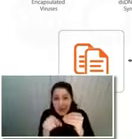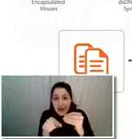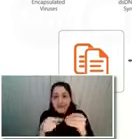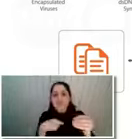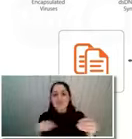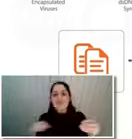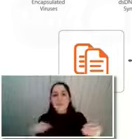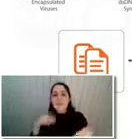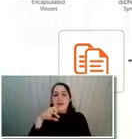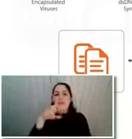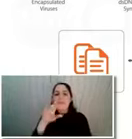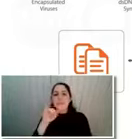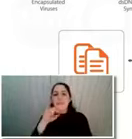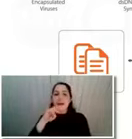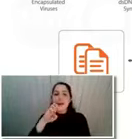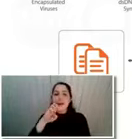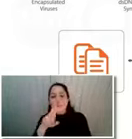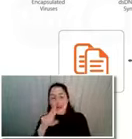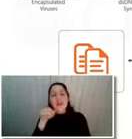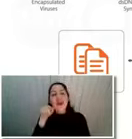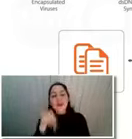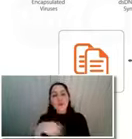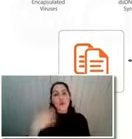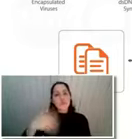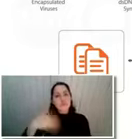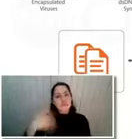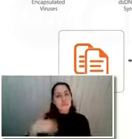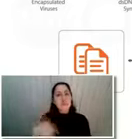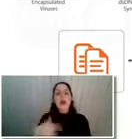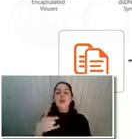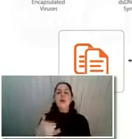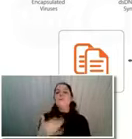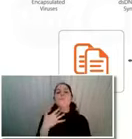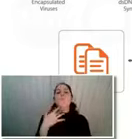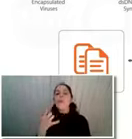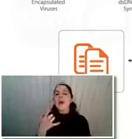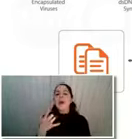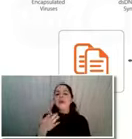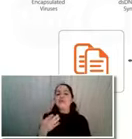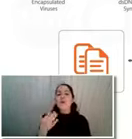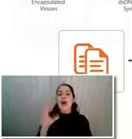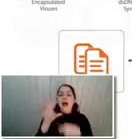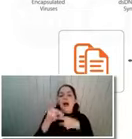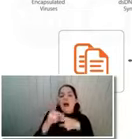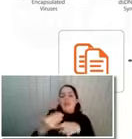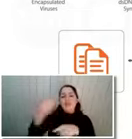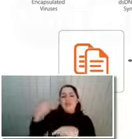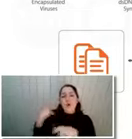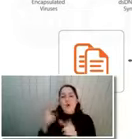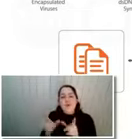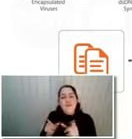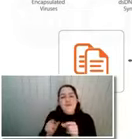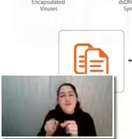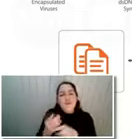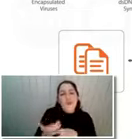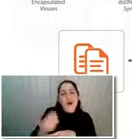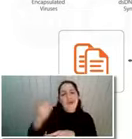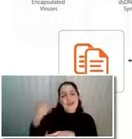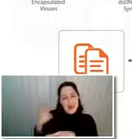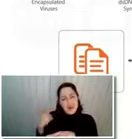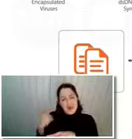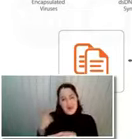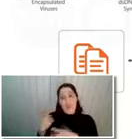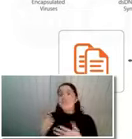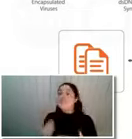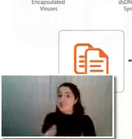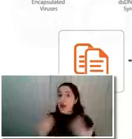tan importante en esta epidemia la secuenciación del genoma viral. Empezaron lentamente, pero